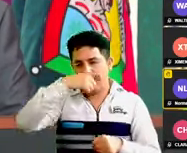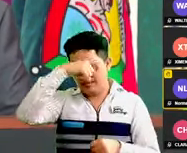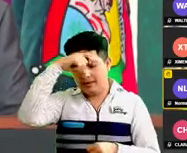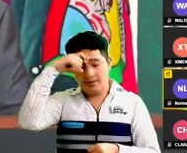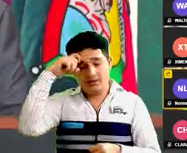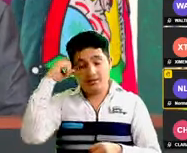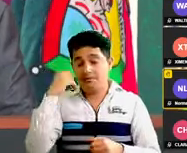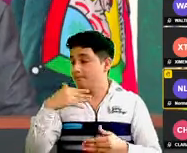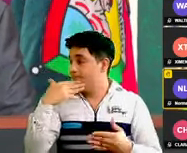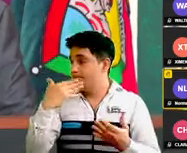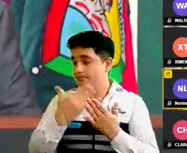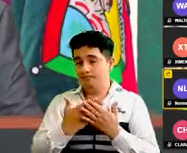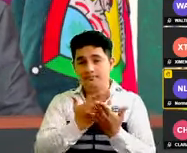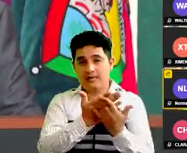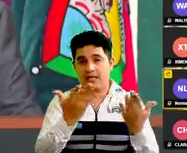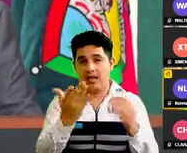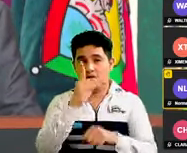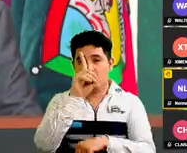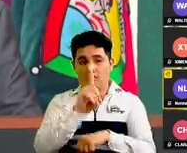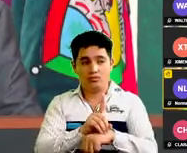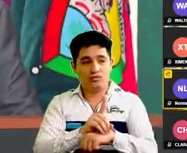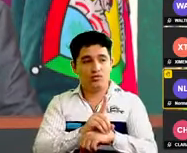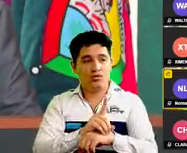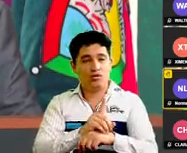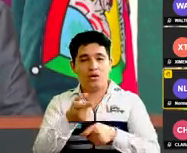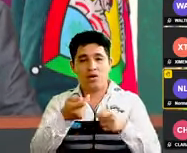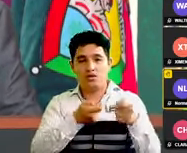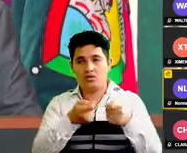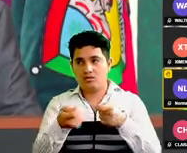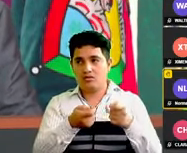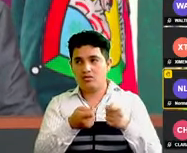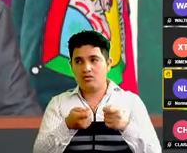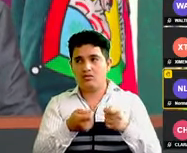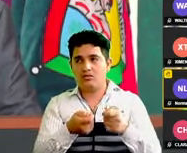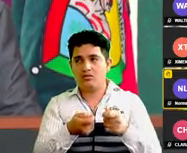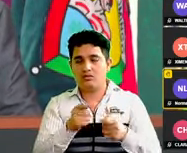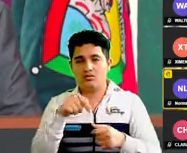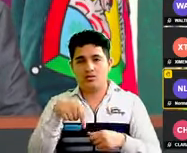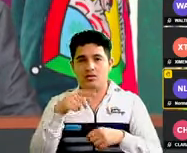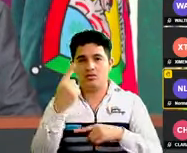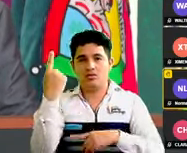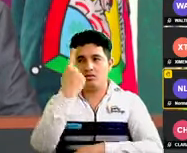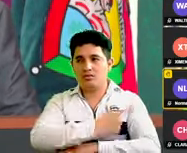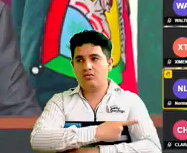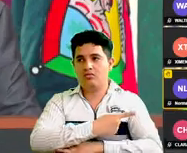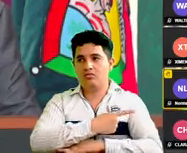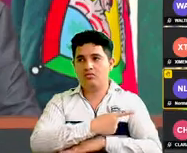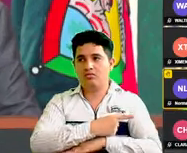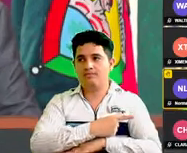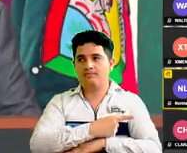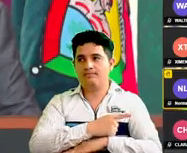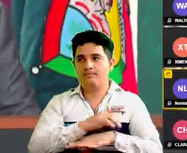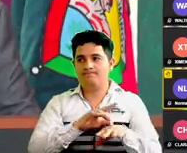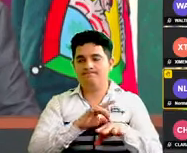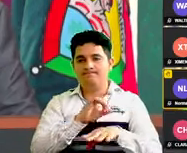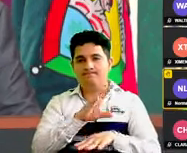agradecer a algunos de los directores, coordinadores que en estos días dejarán la